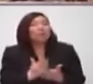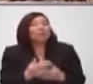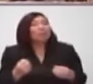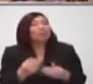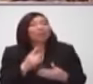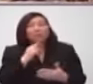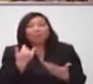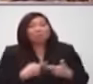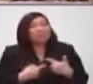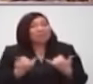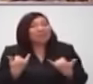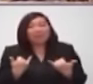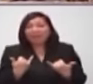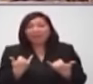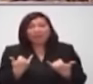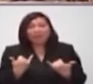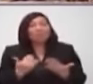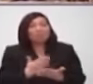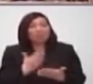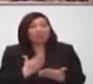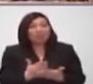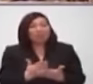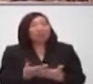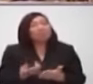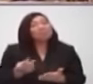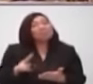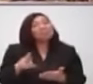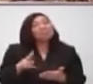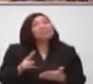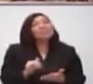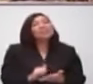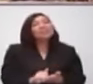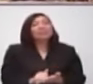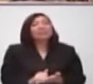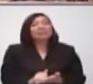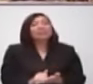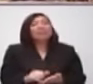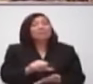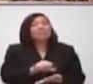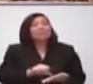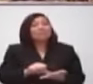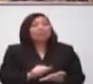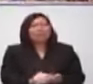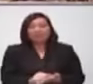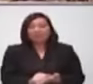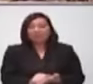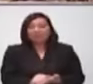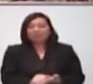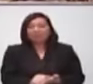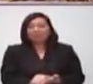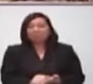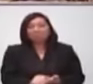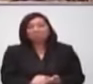tránsito no solo se viene dando ahora, es un problema que ha ido creciendo por el crecimiento del parque automotor, por un lado, ha